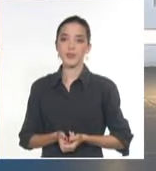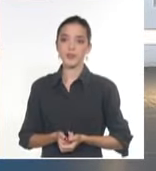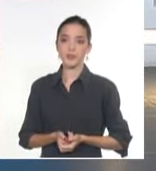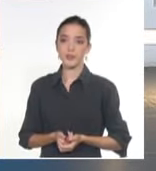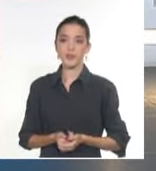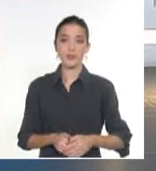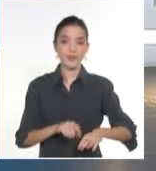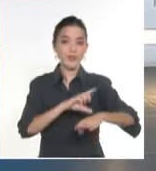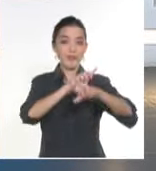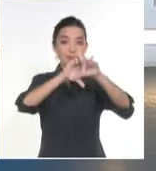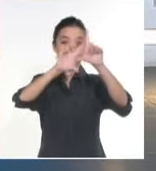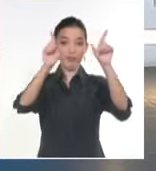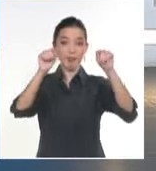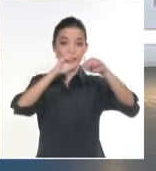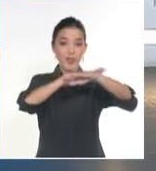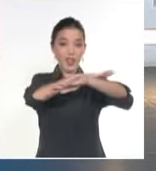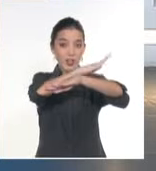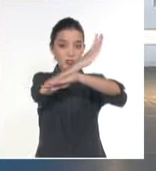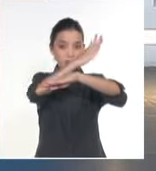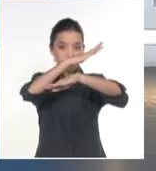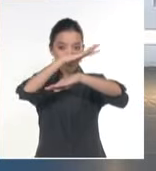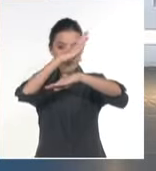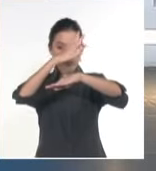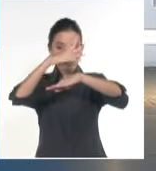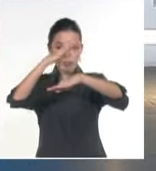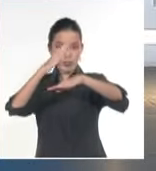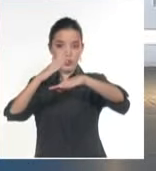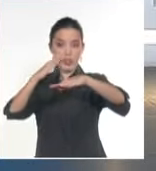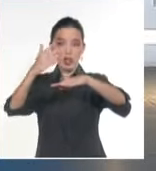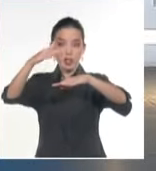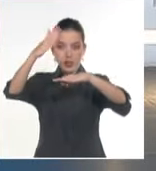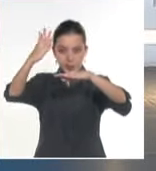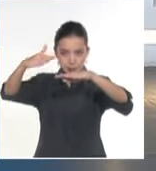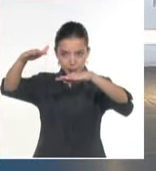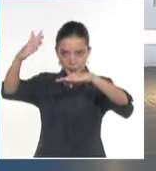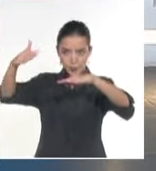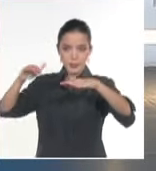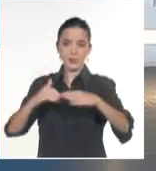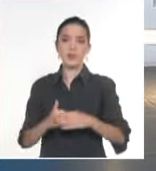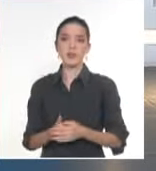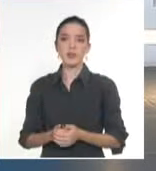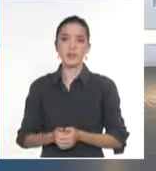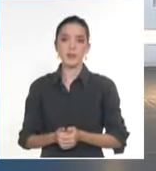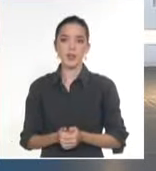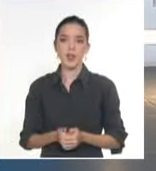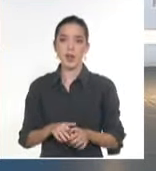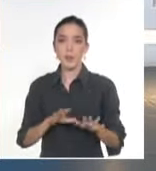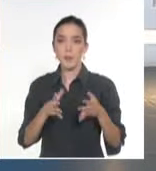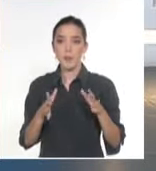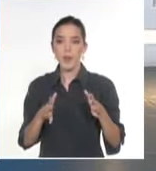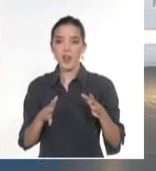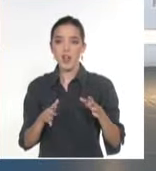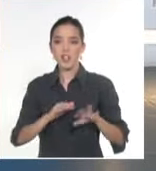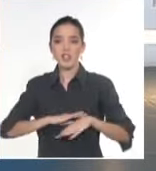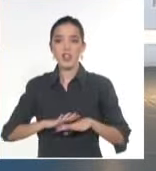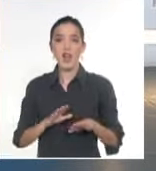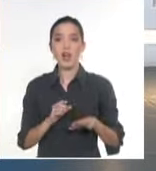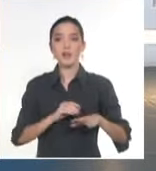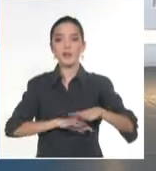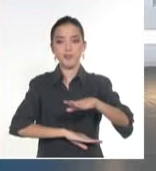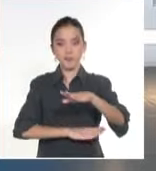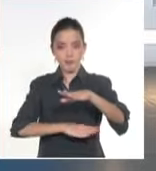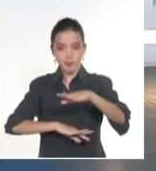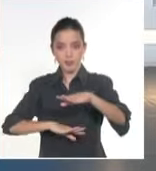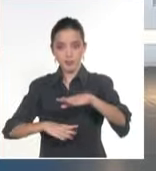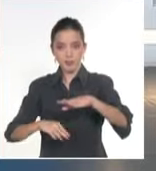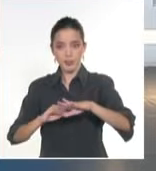en la costa norte oriental, que hacia la noche irá disminuyendo a poco oleaje en el resto de la costa norte, también el tramo de Cabo Cruz a Punta Maicí, y el resto del litoral